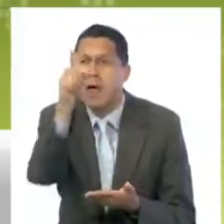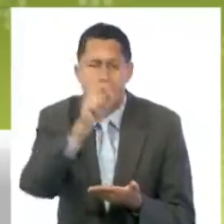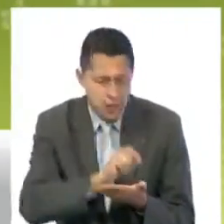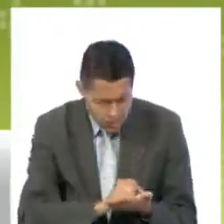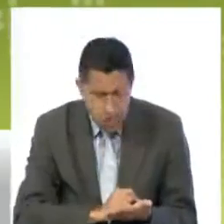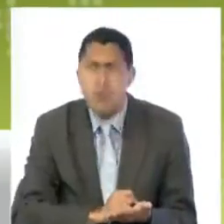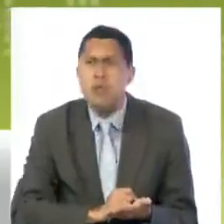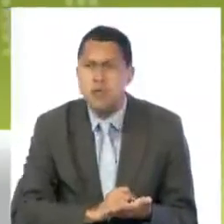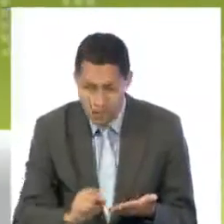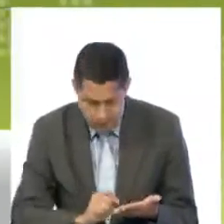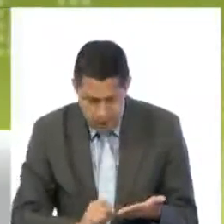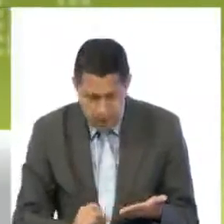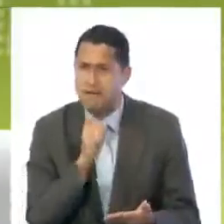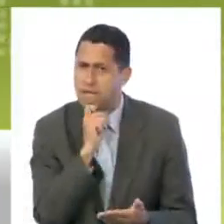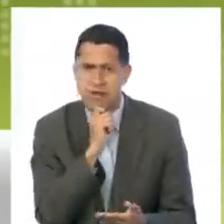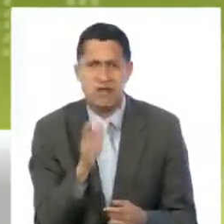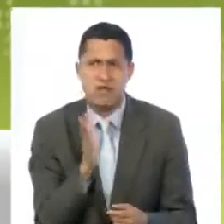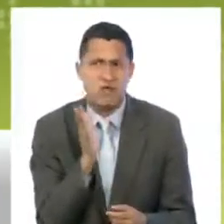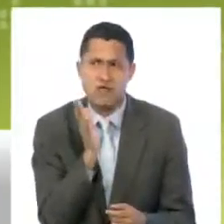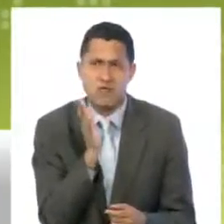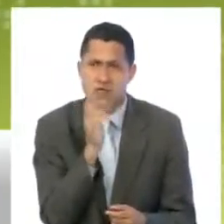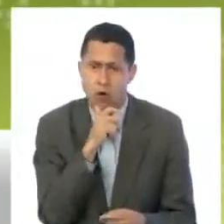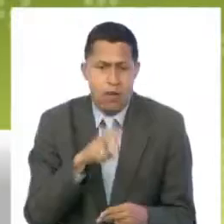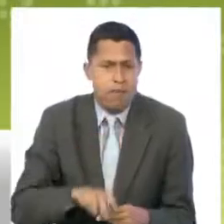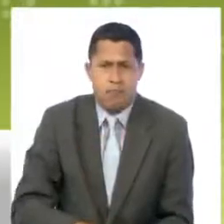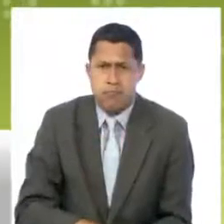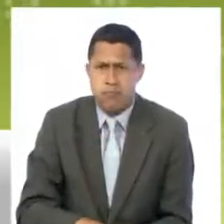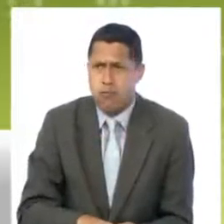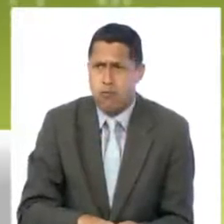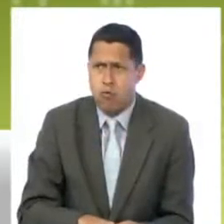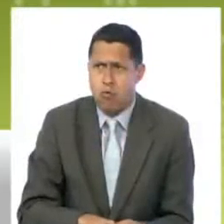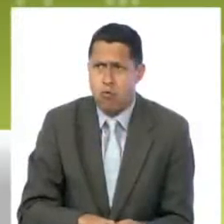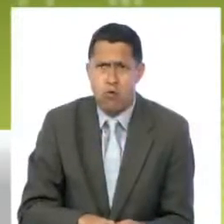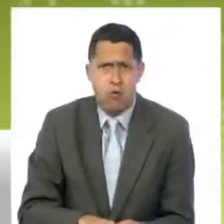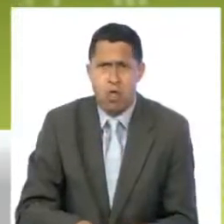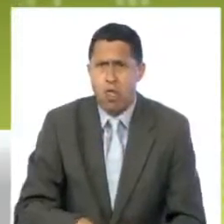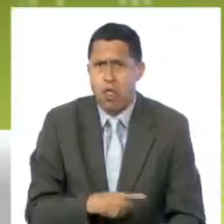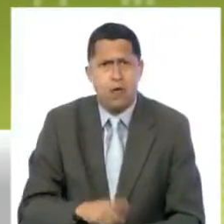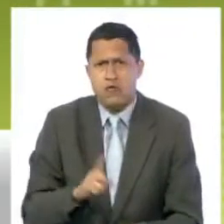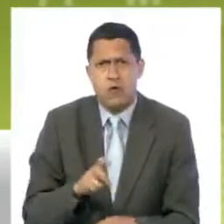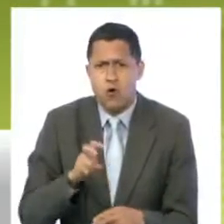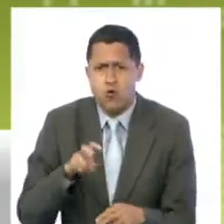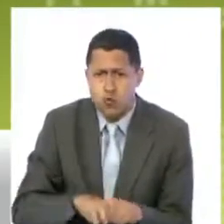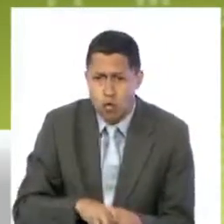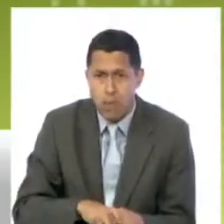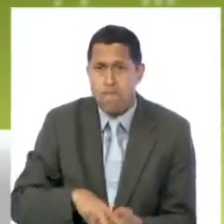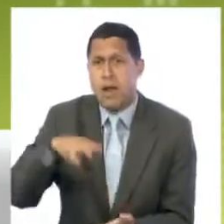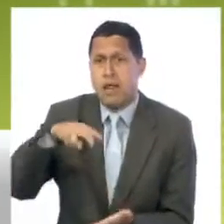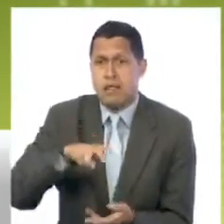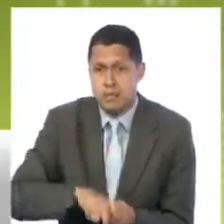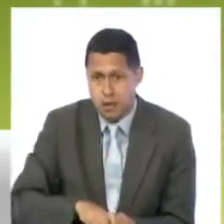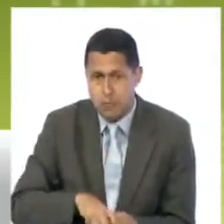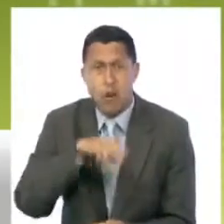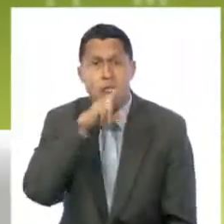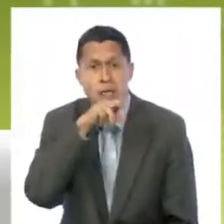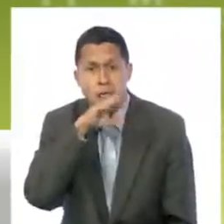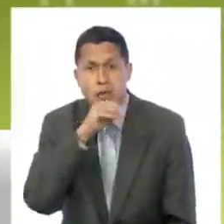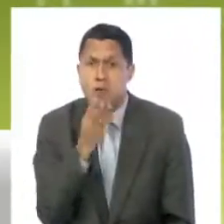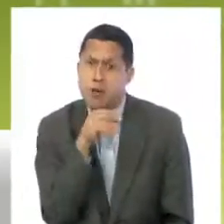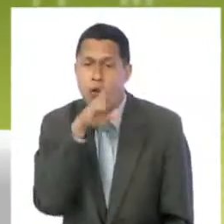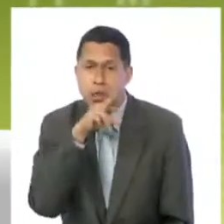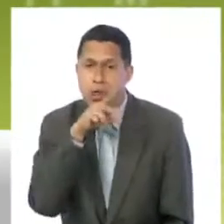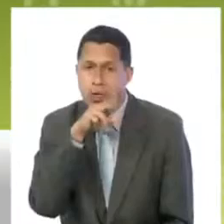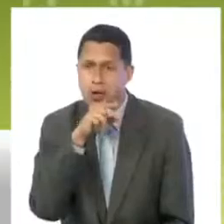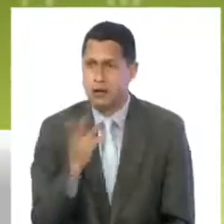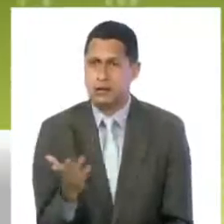en diferentes ámbitos, ya sea en el académico, en la escuela, en áreas sociales y en la familia. Esta